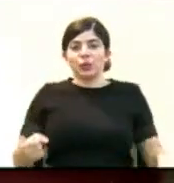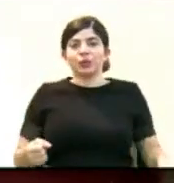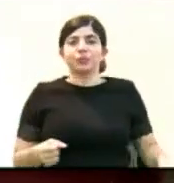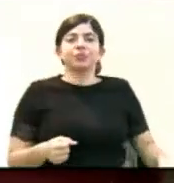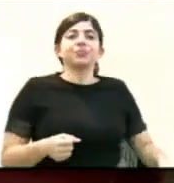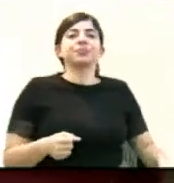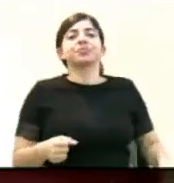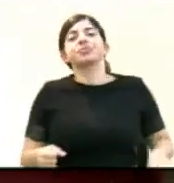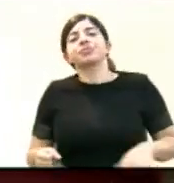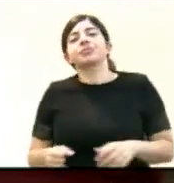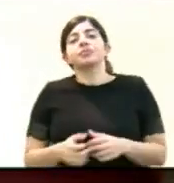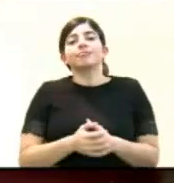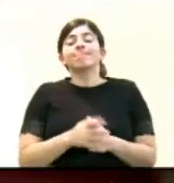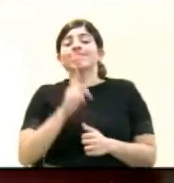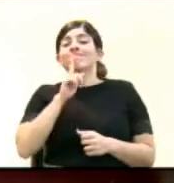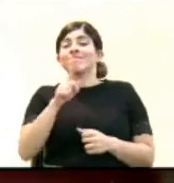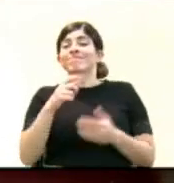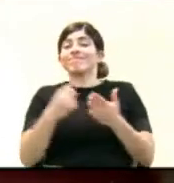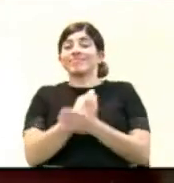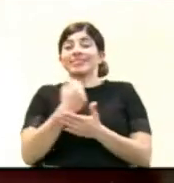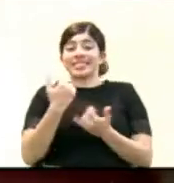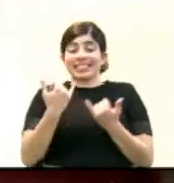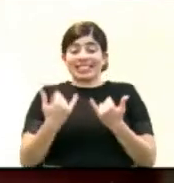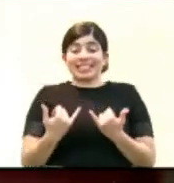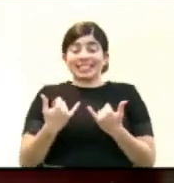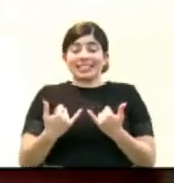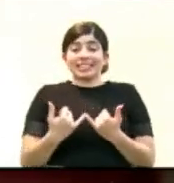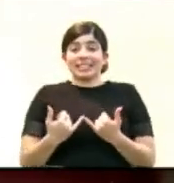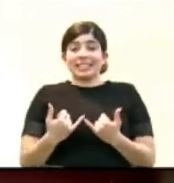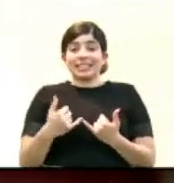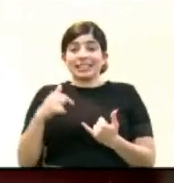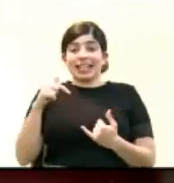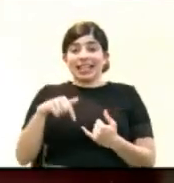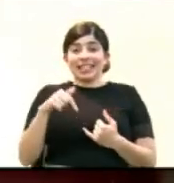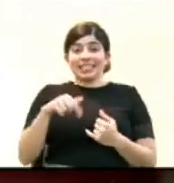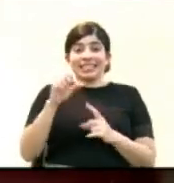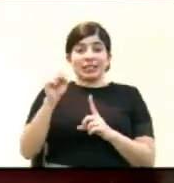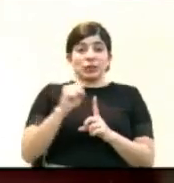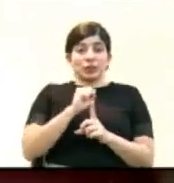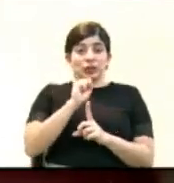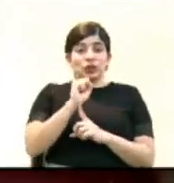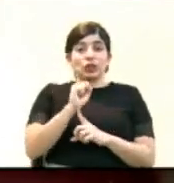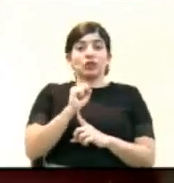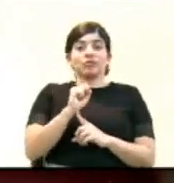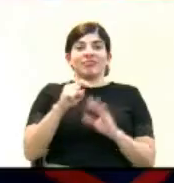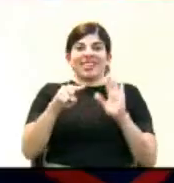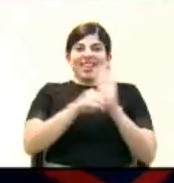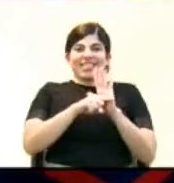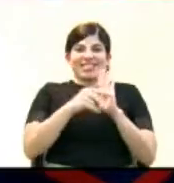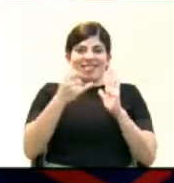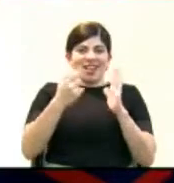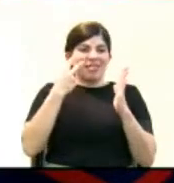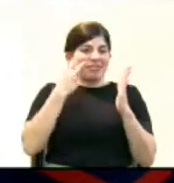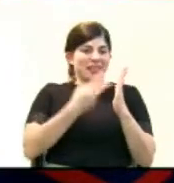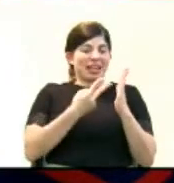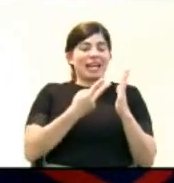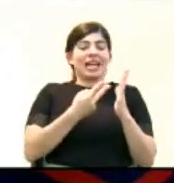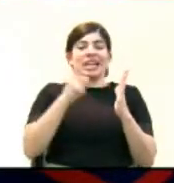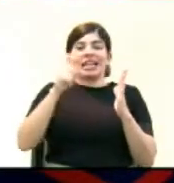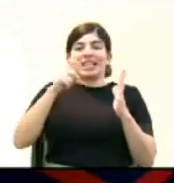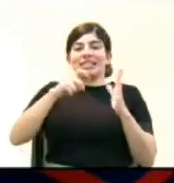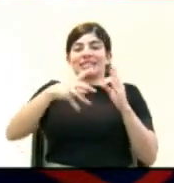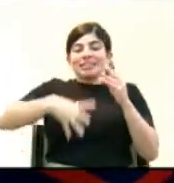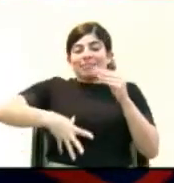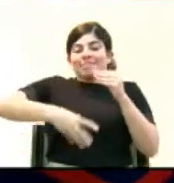en ejercicio. Lamentablemente a este escenario negativo que estamos viendo en el país hay que sumar